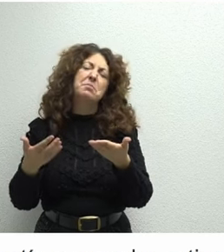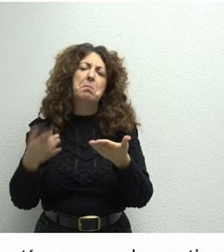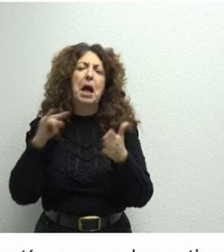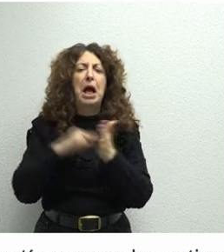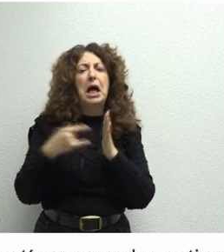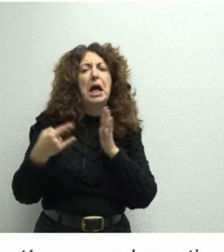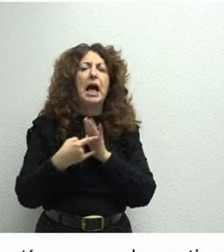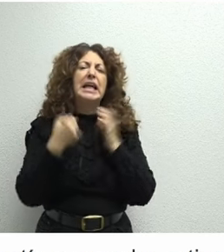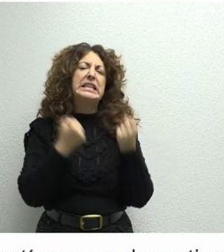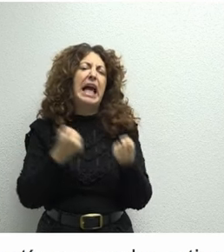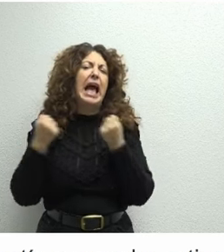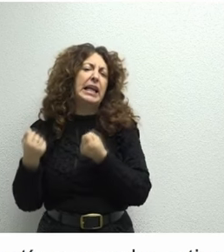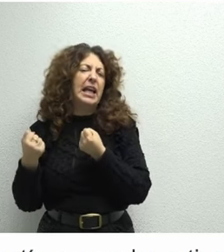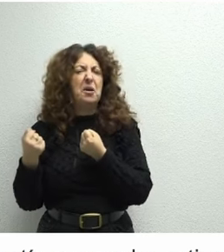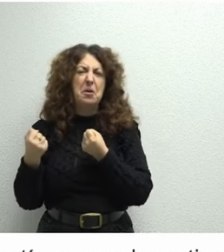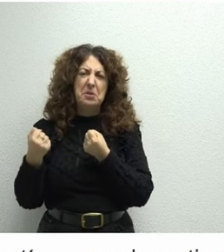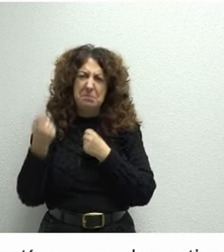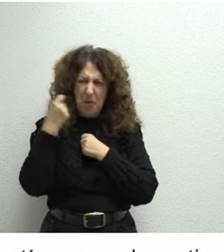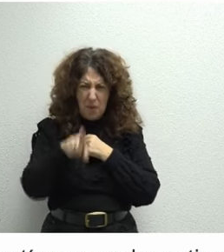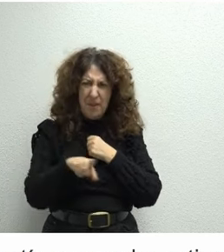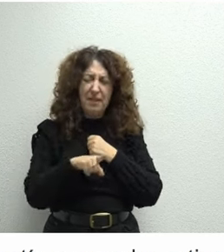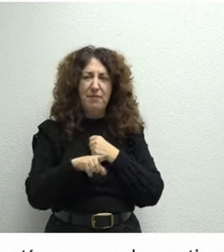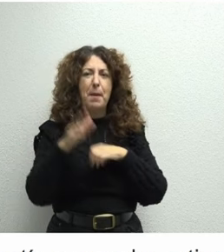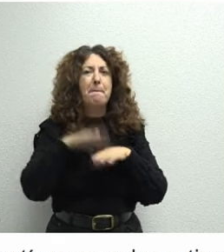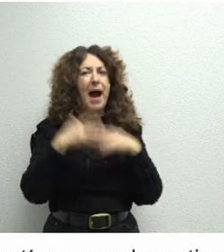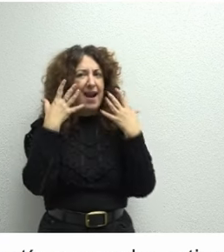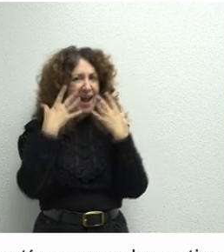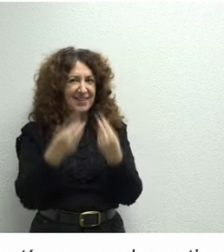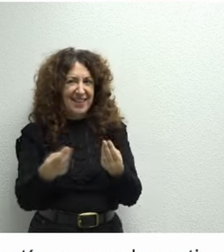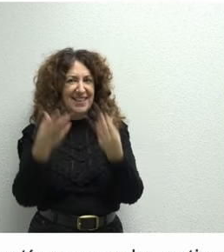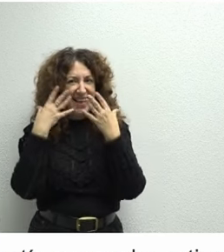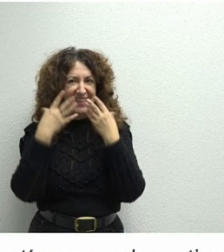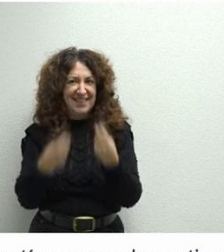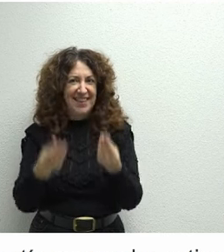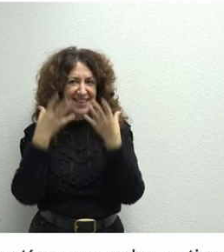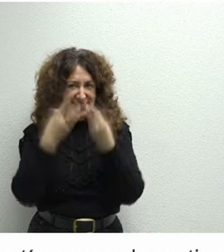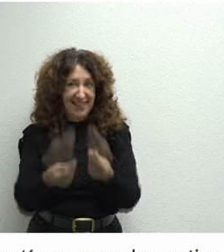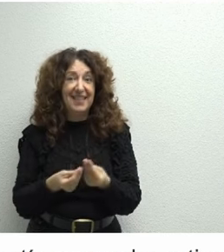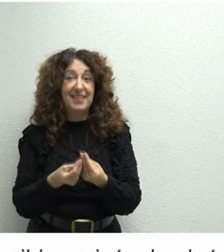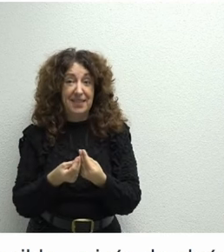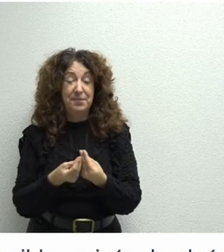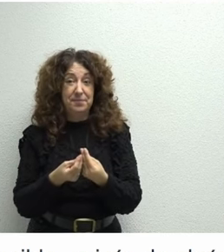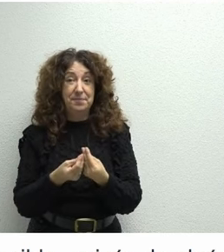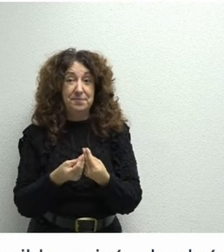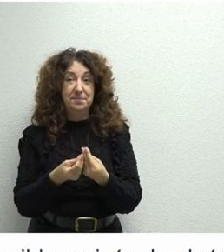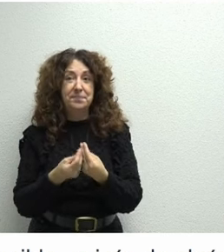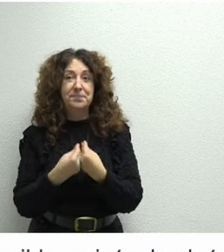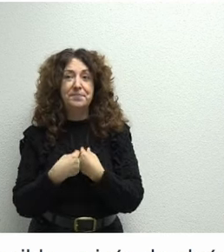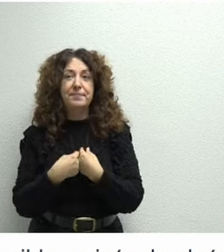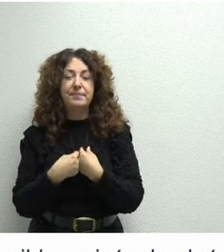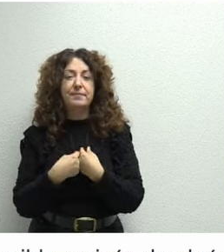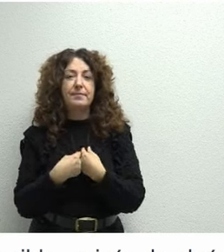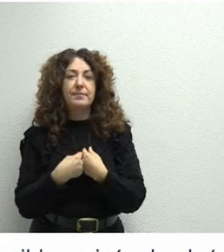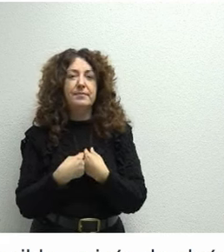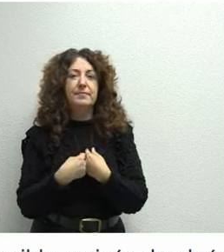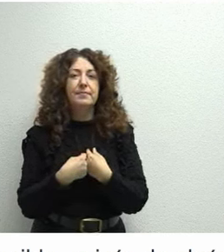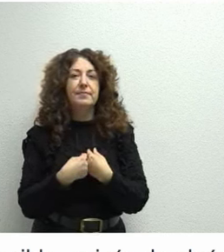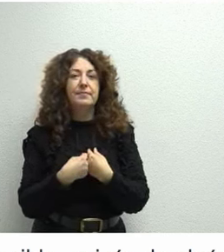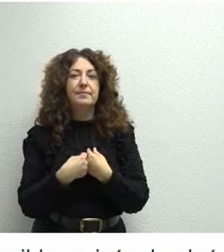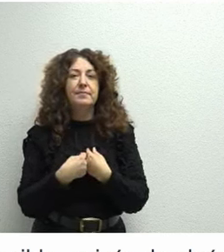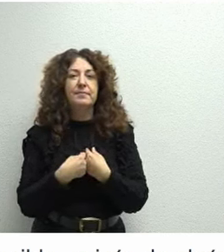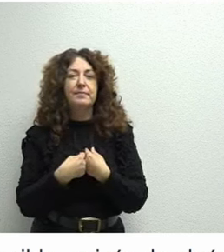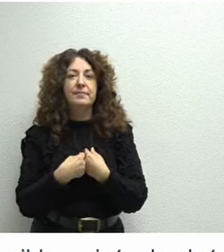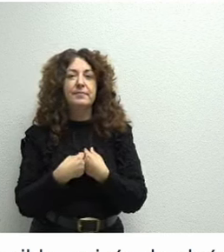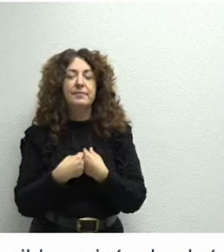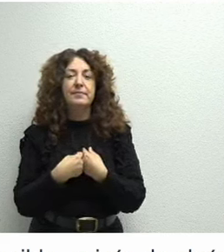técnicos vale para que ellos puedan de alguna manera entendernos y aparte